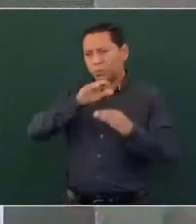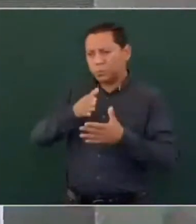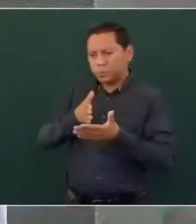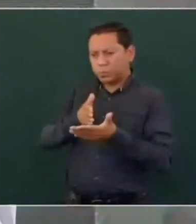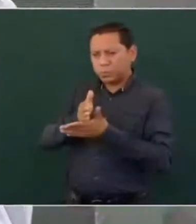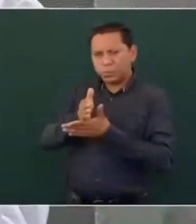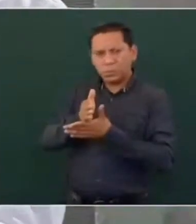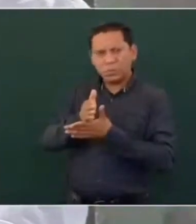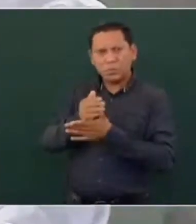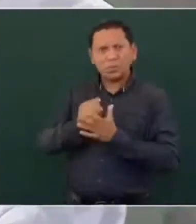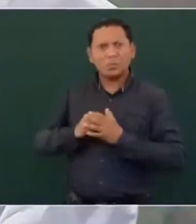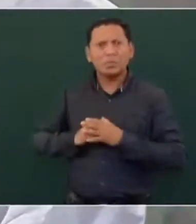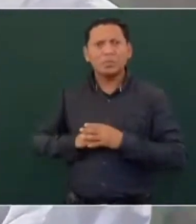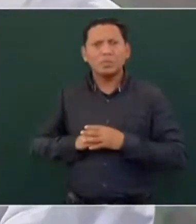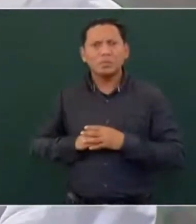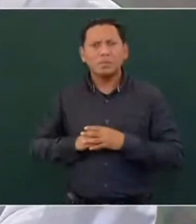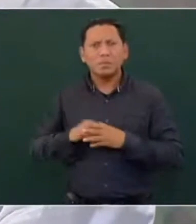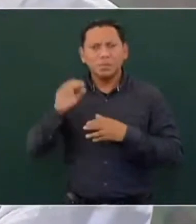teníamos